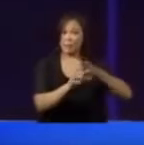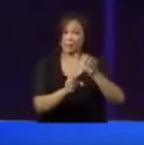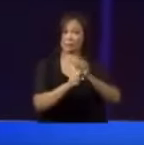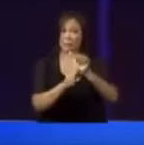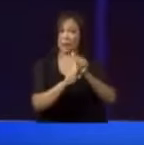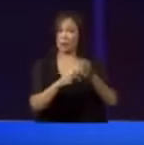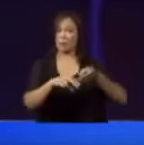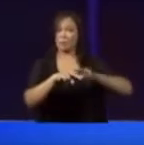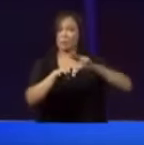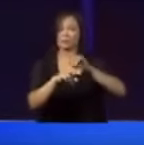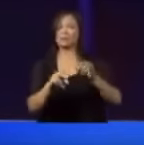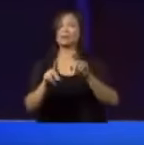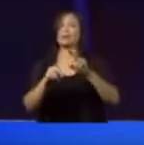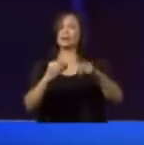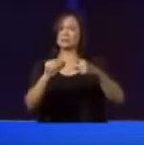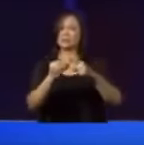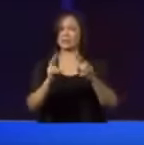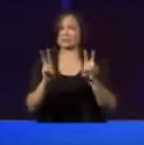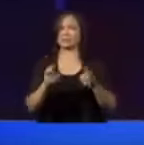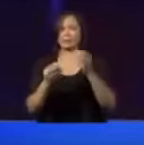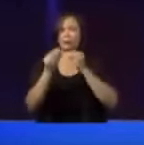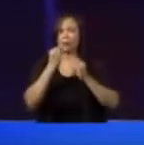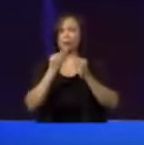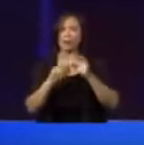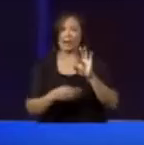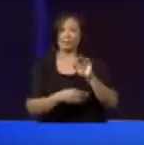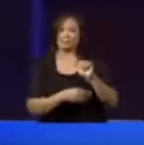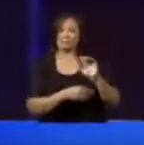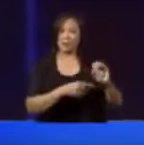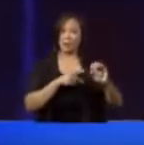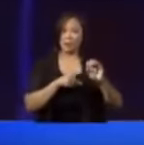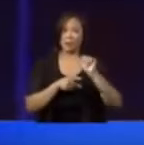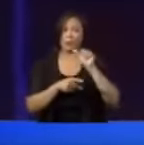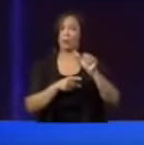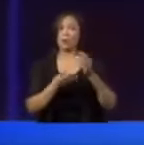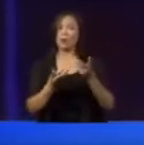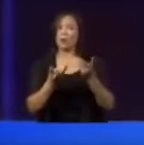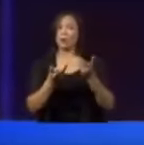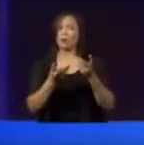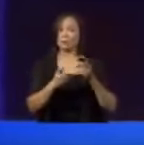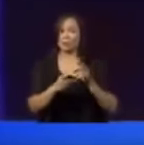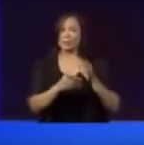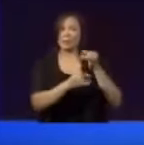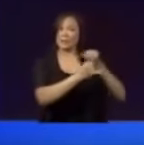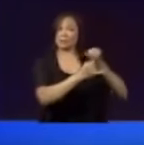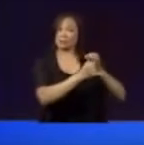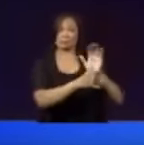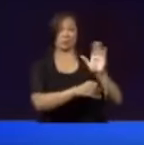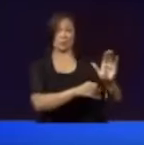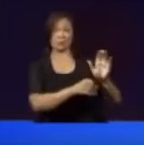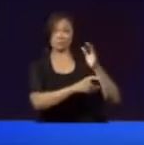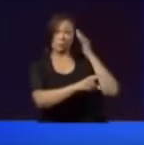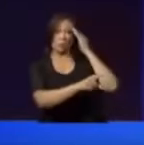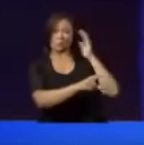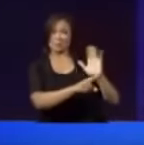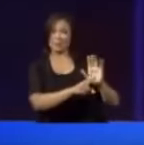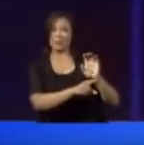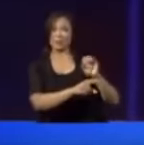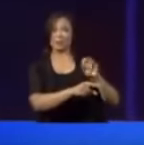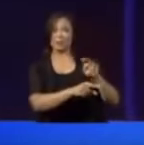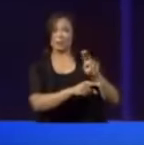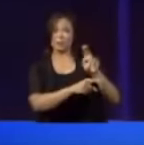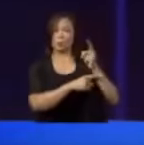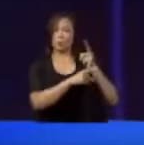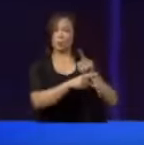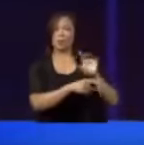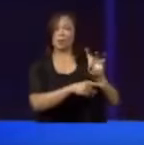relación con la alimentación del pueblo dominicano, según la FAO, estamos dando las estadísticas, que es el organismo de agricultura de las Naciones